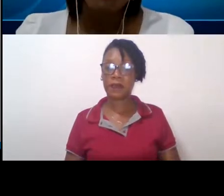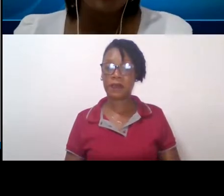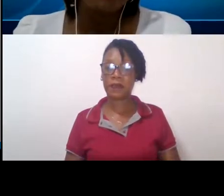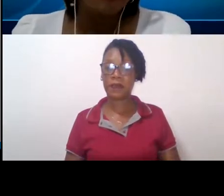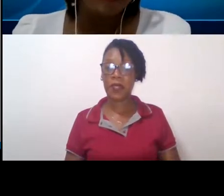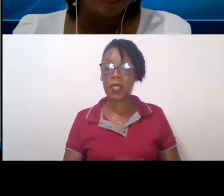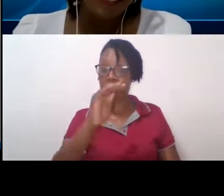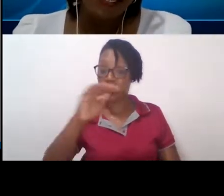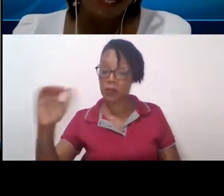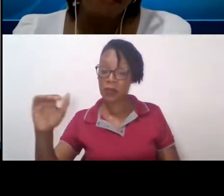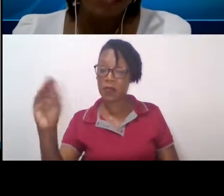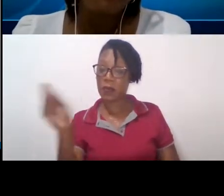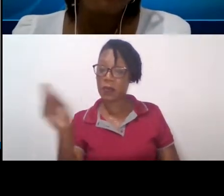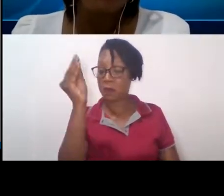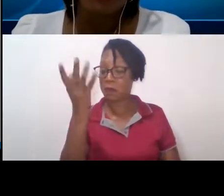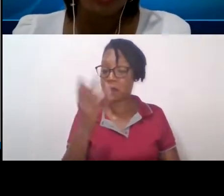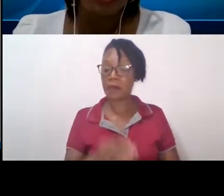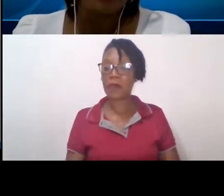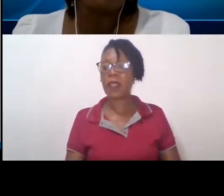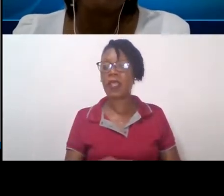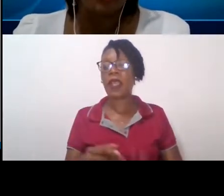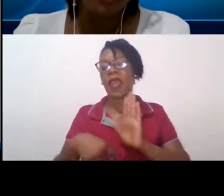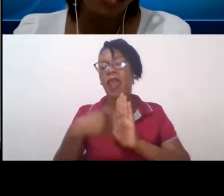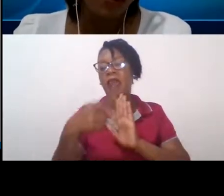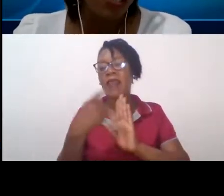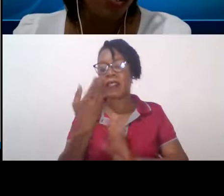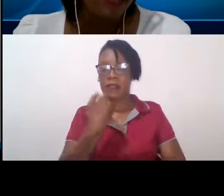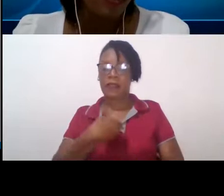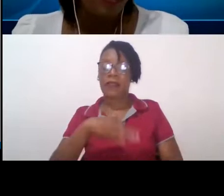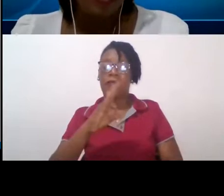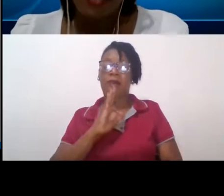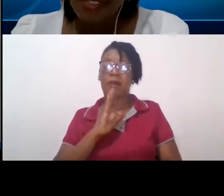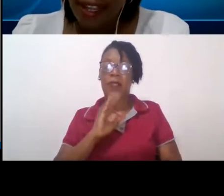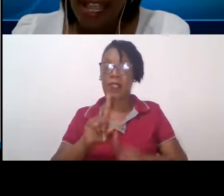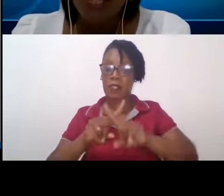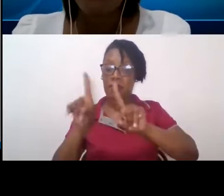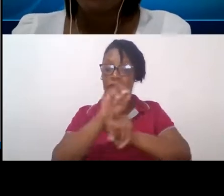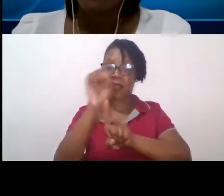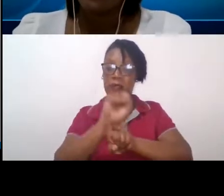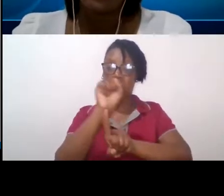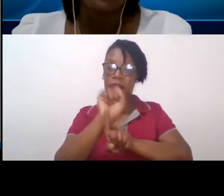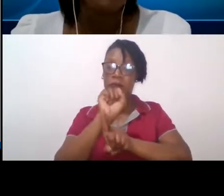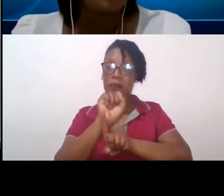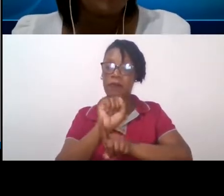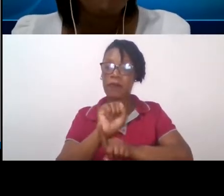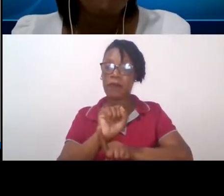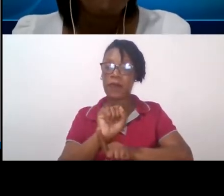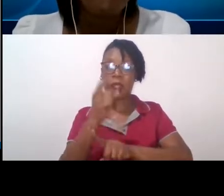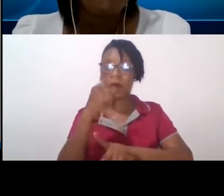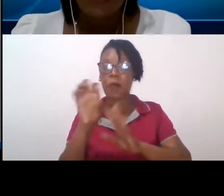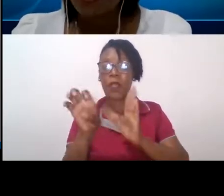Los chicos muchas veces se frustran ante diferentes situaciones. En este caso era el